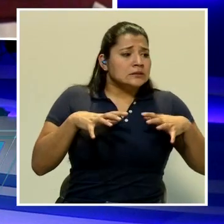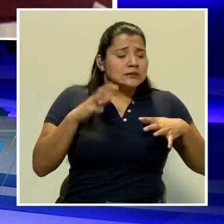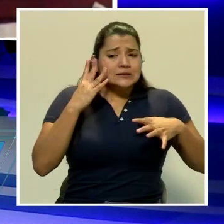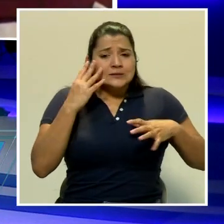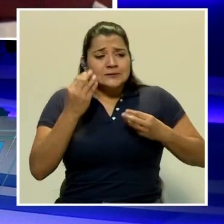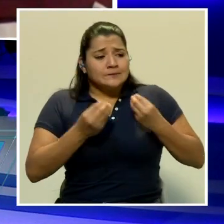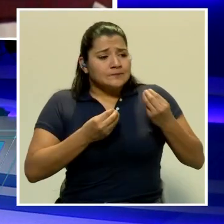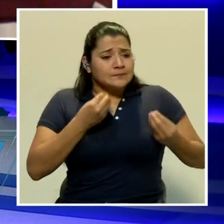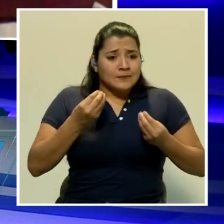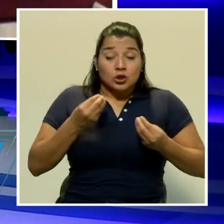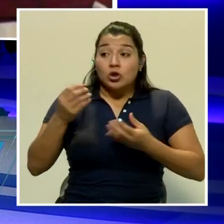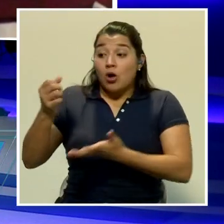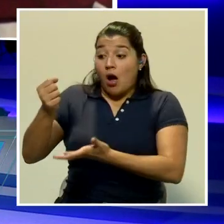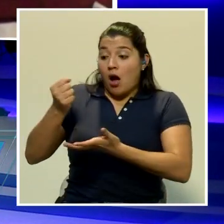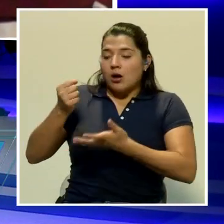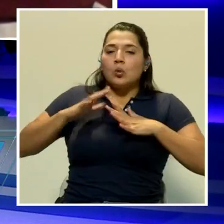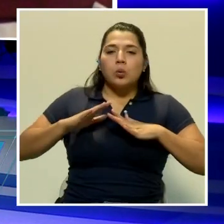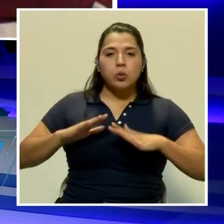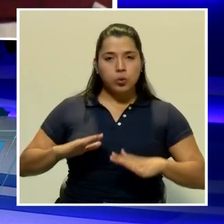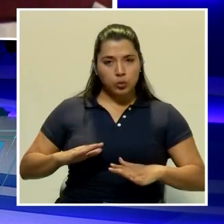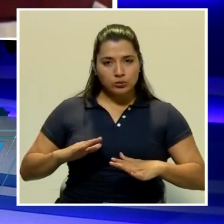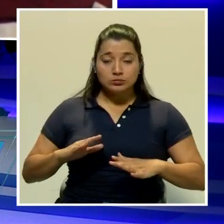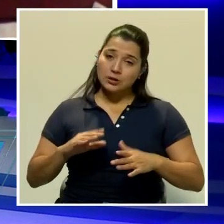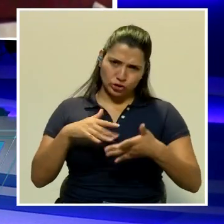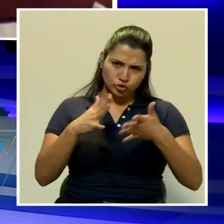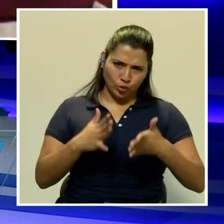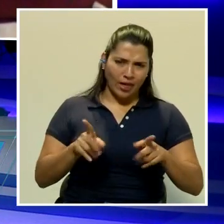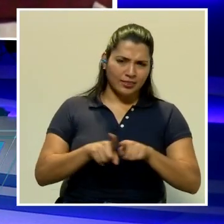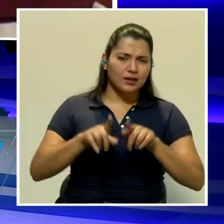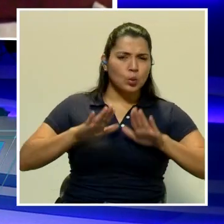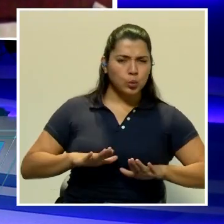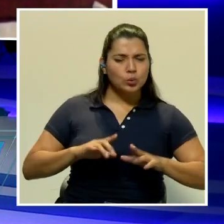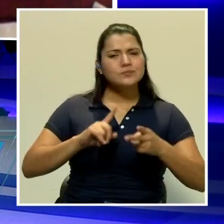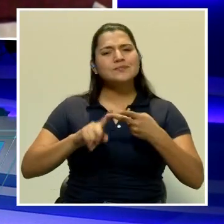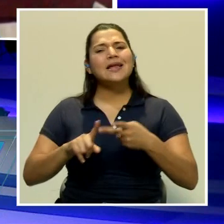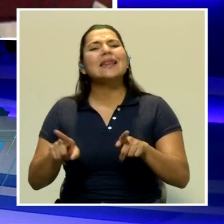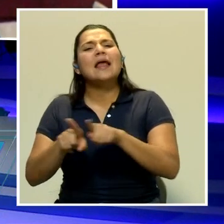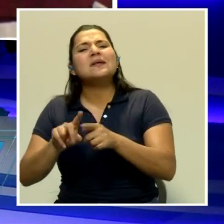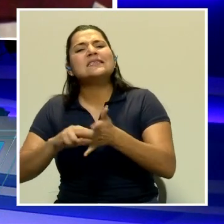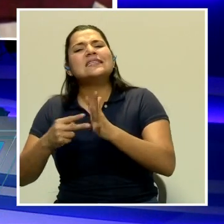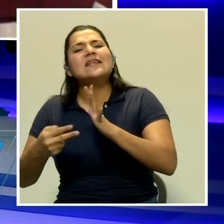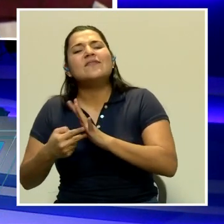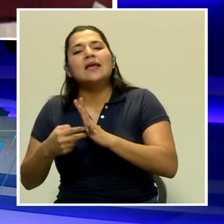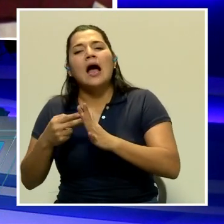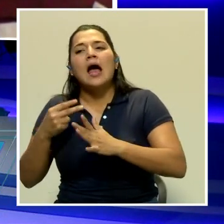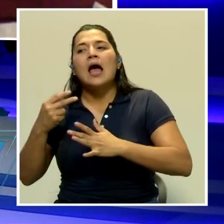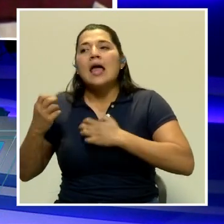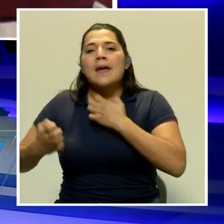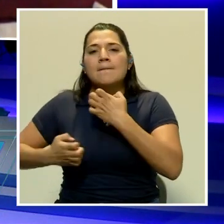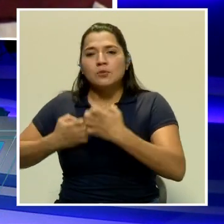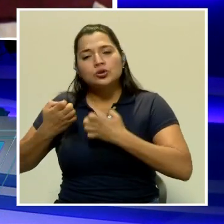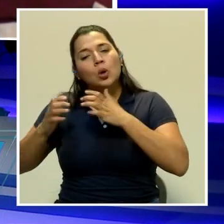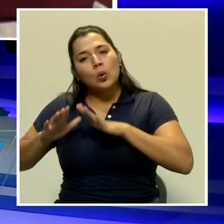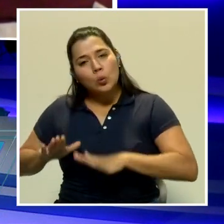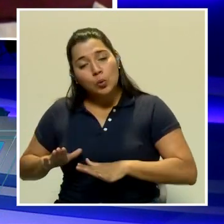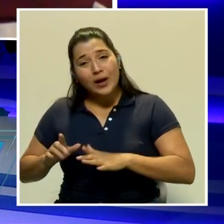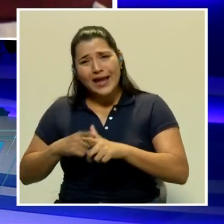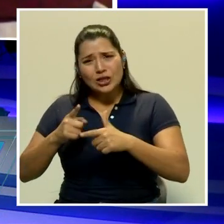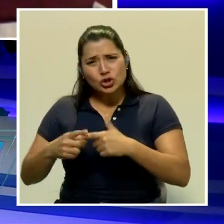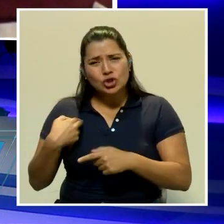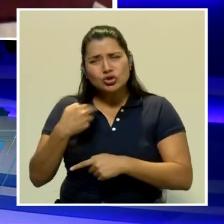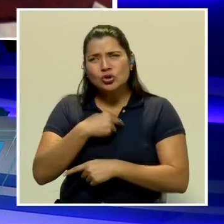supuesto que a nuestros estudiantes, y también significaba un vínculo emocional. Entonces nos dimos a la tarea de pensar